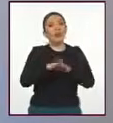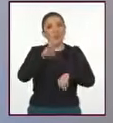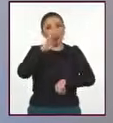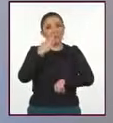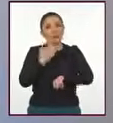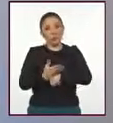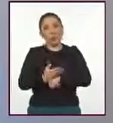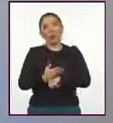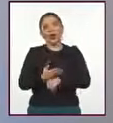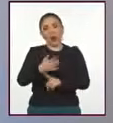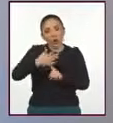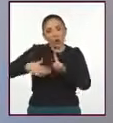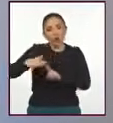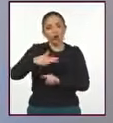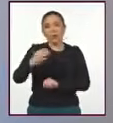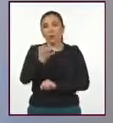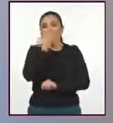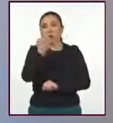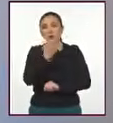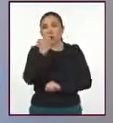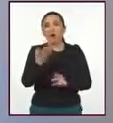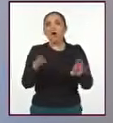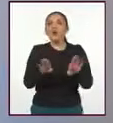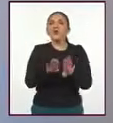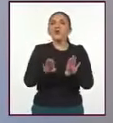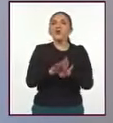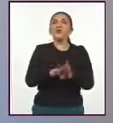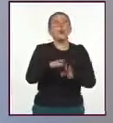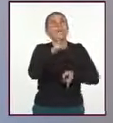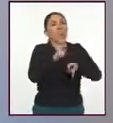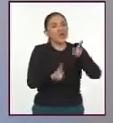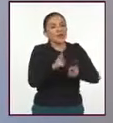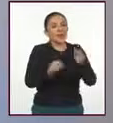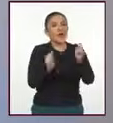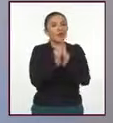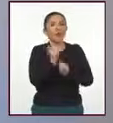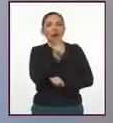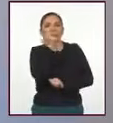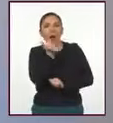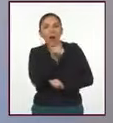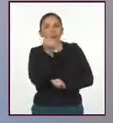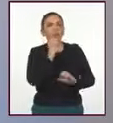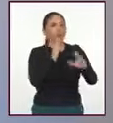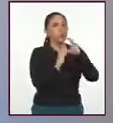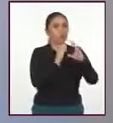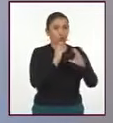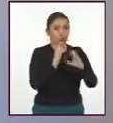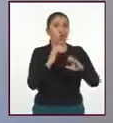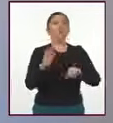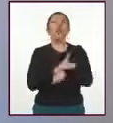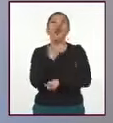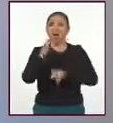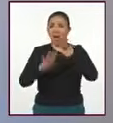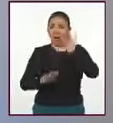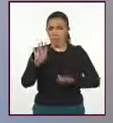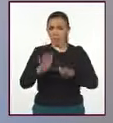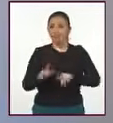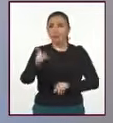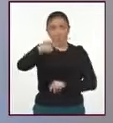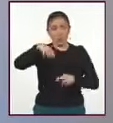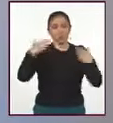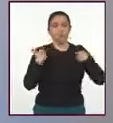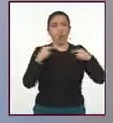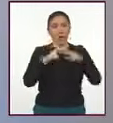el contexto escolar, desde la forma en la cual hablan con los estudiantes. Son muchas ocasiones quienes detectan